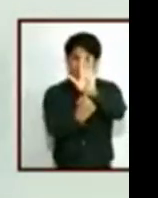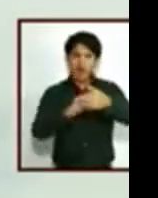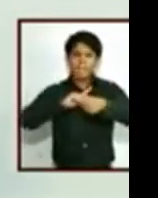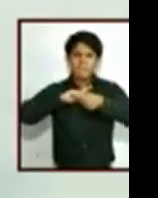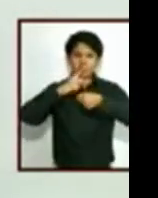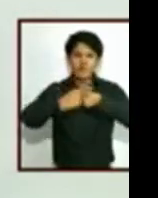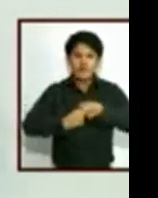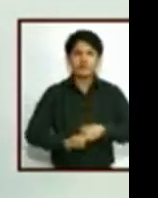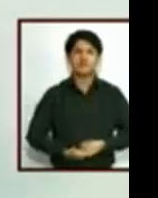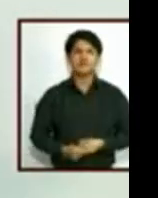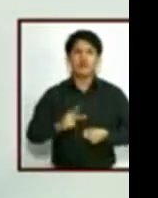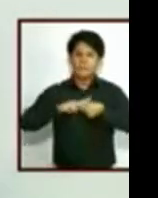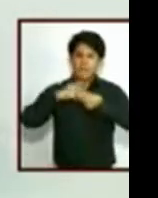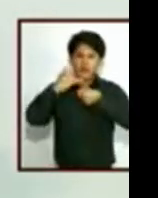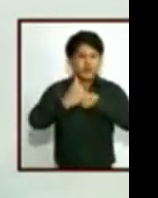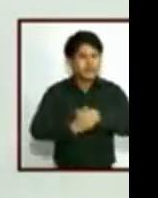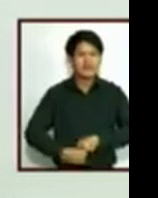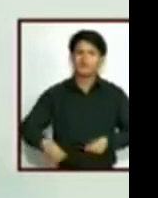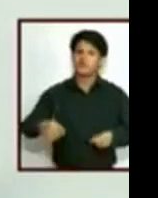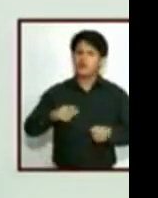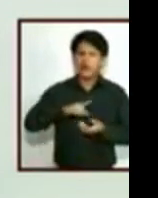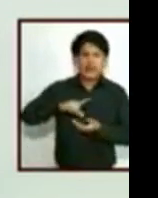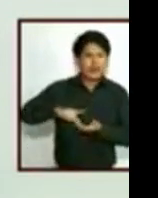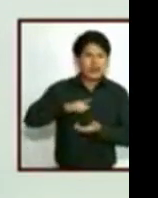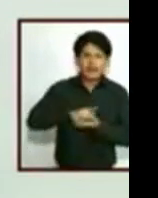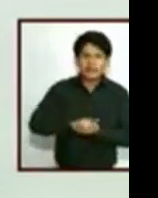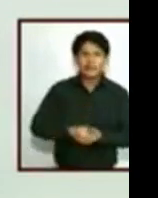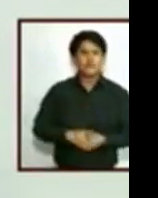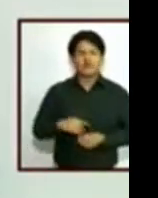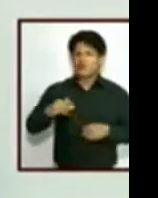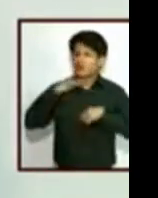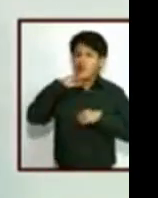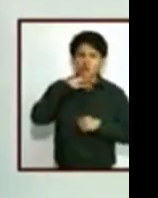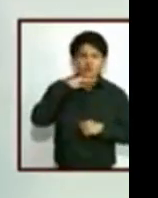proyectos legislativos como proyectos en materia de combate a la corrupción.